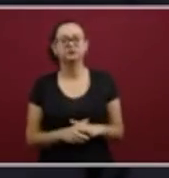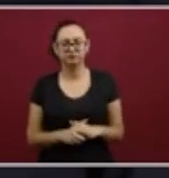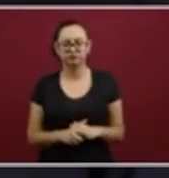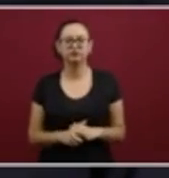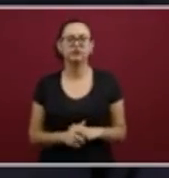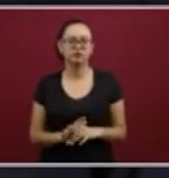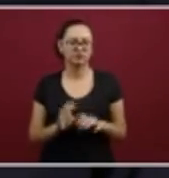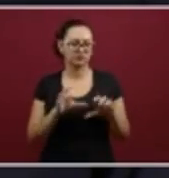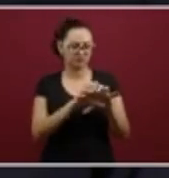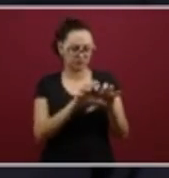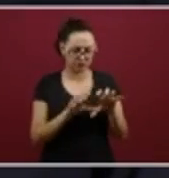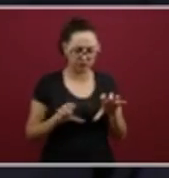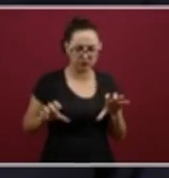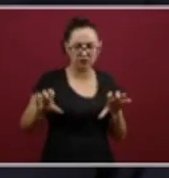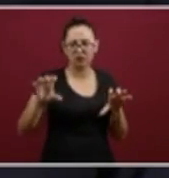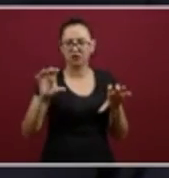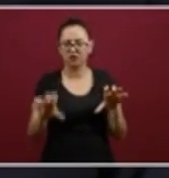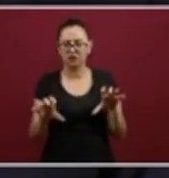sectarizado